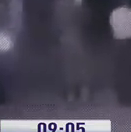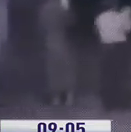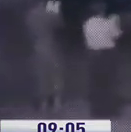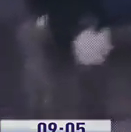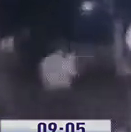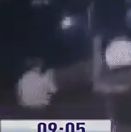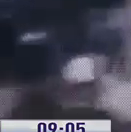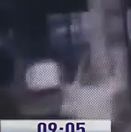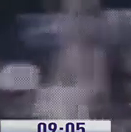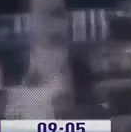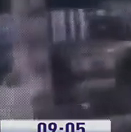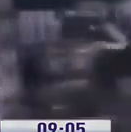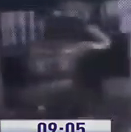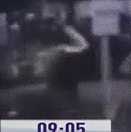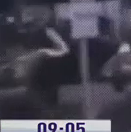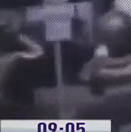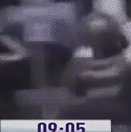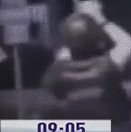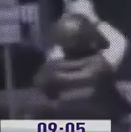ángeles. Son nuestros